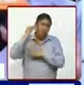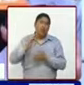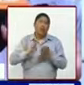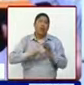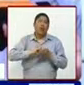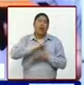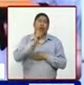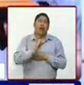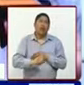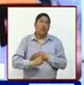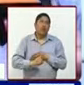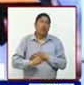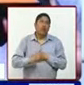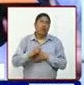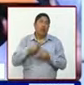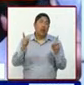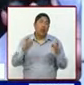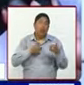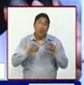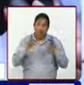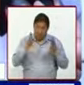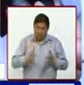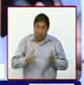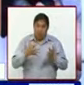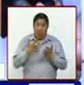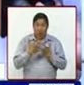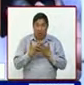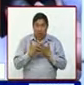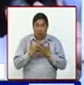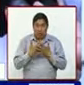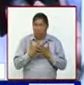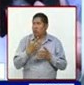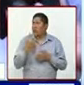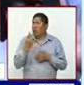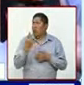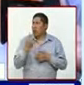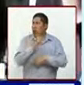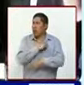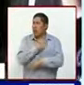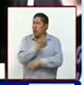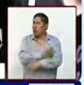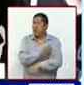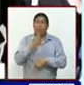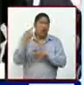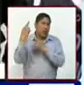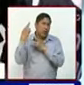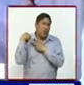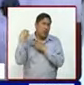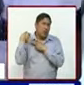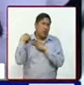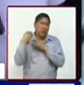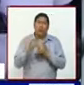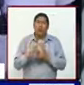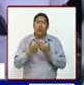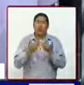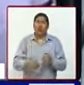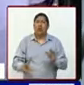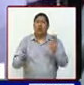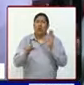que habíamos informado también es que el director del centro penitenciario, como máxima autoridad y en la responsabilidad que tiene de acuerdo a